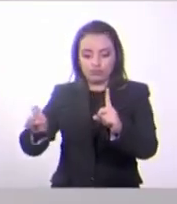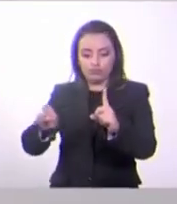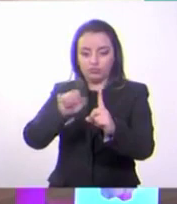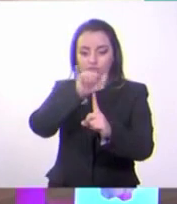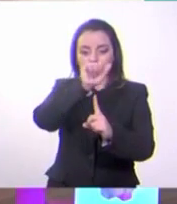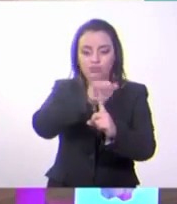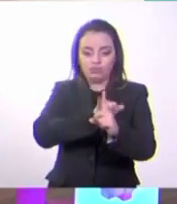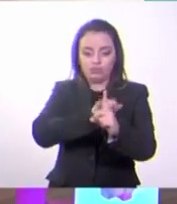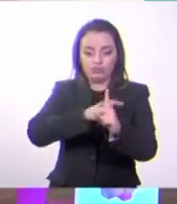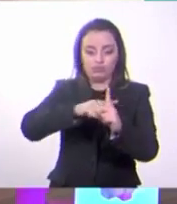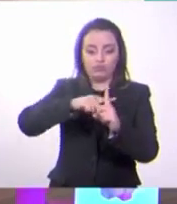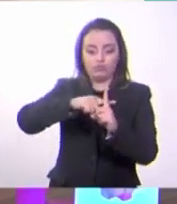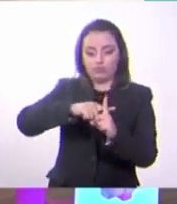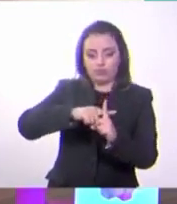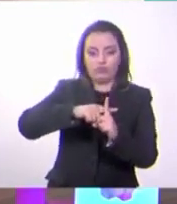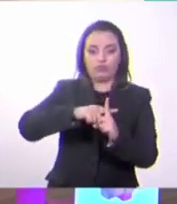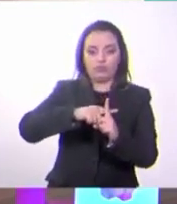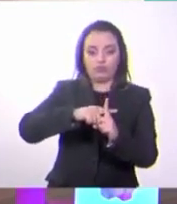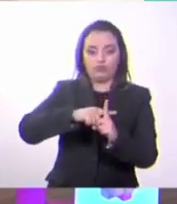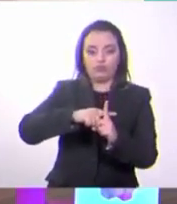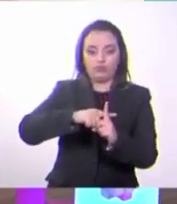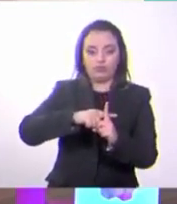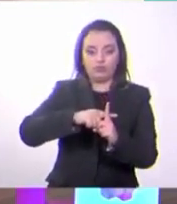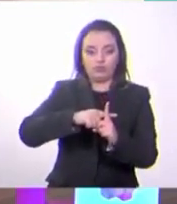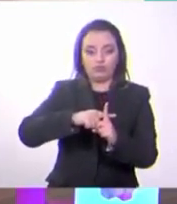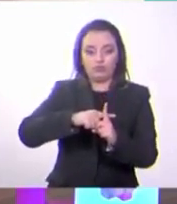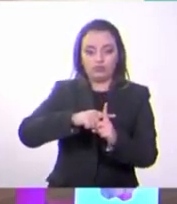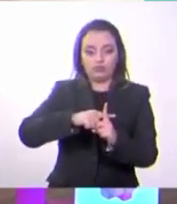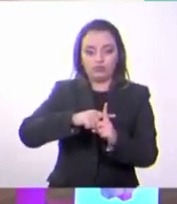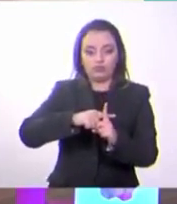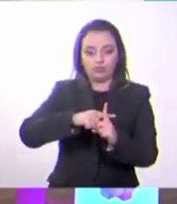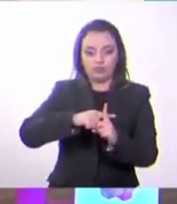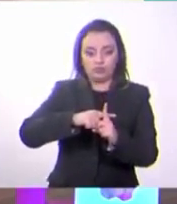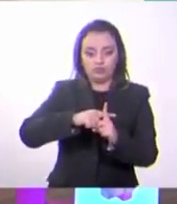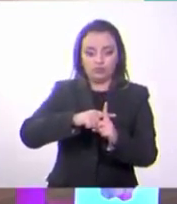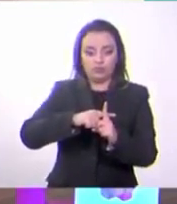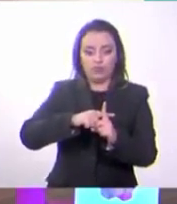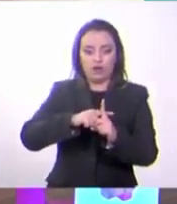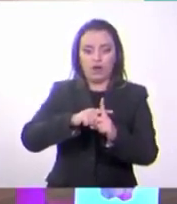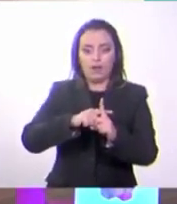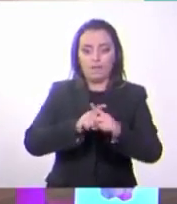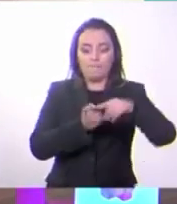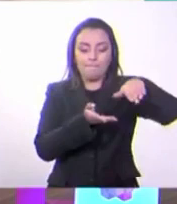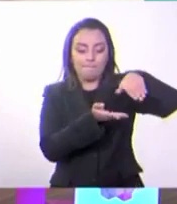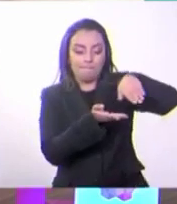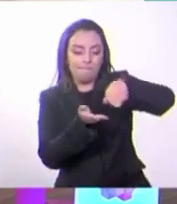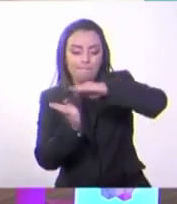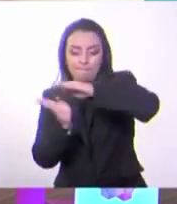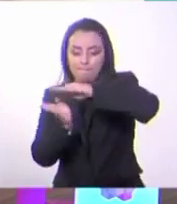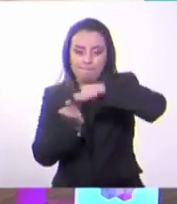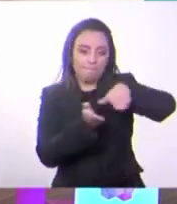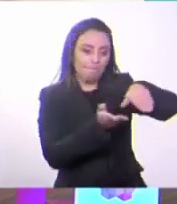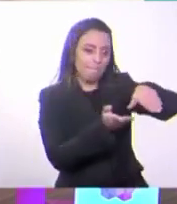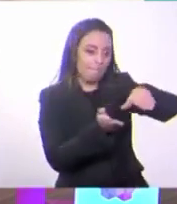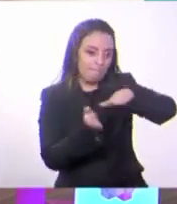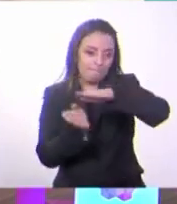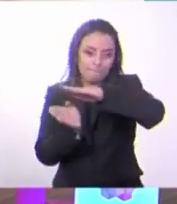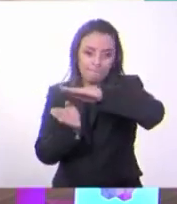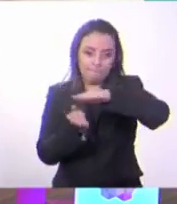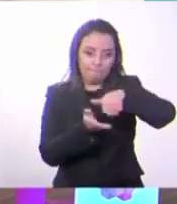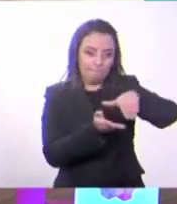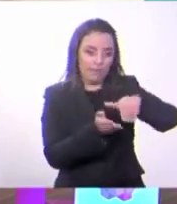X. Ah, sí, me estoy confundiendo. Paralelas al perpendiculares al eje Y. Ah, sí, sí. Perpendiculares al eje Y, paralelas al eje X.